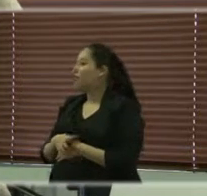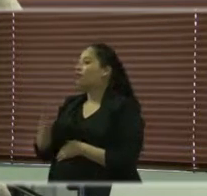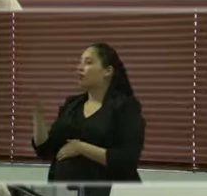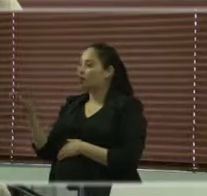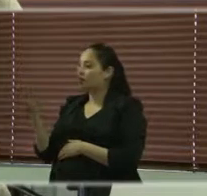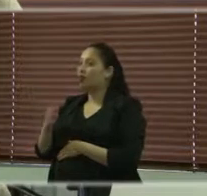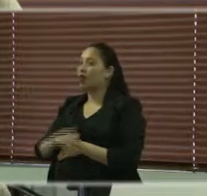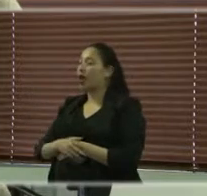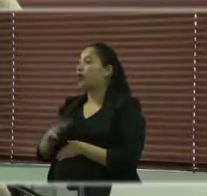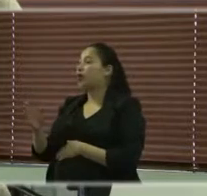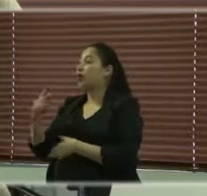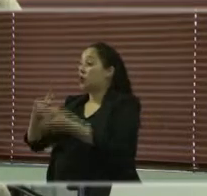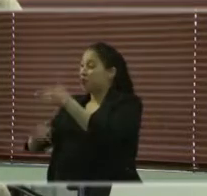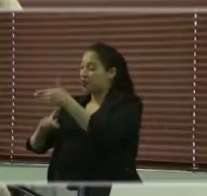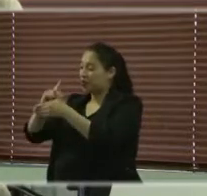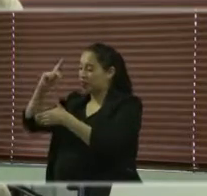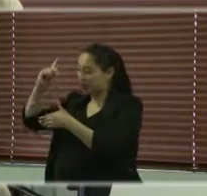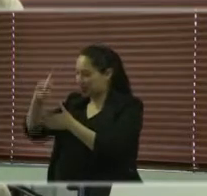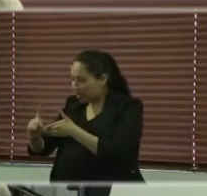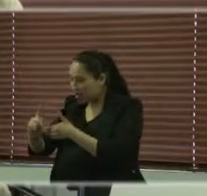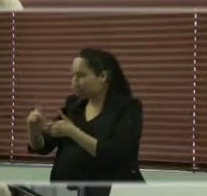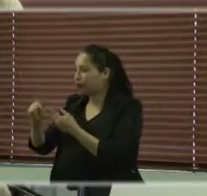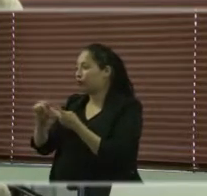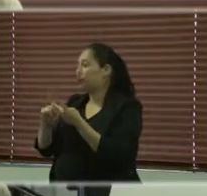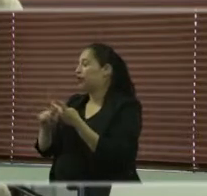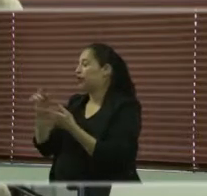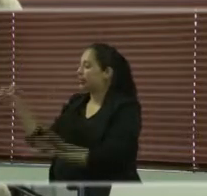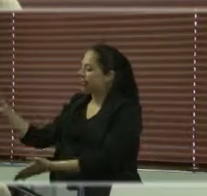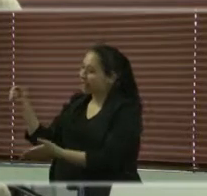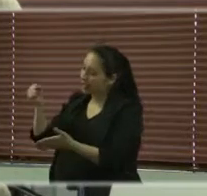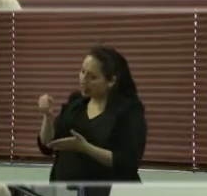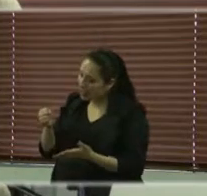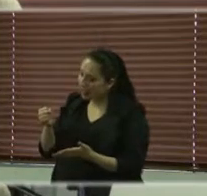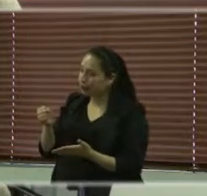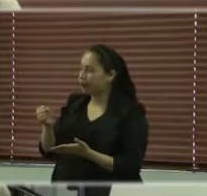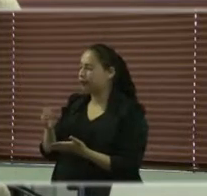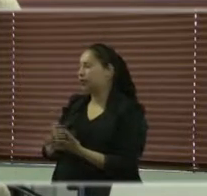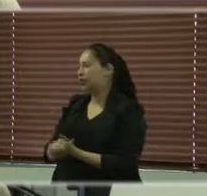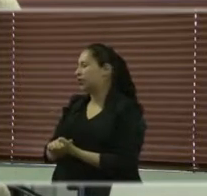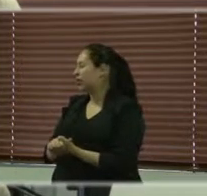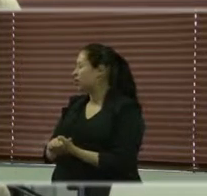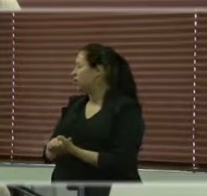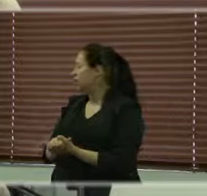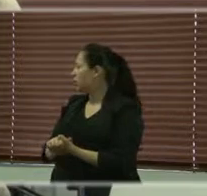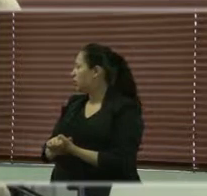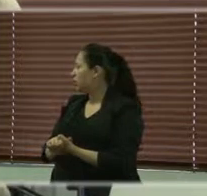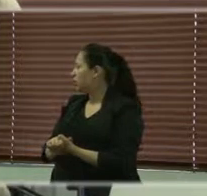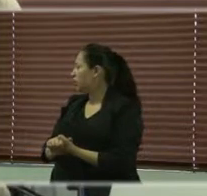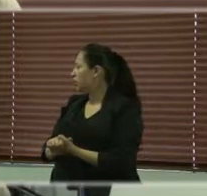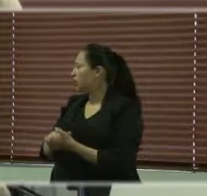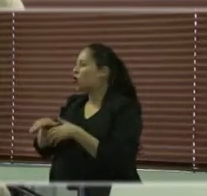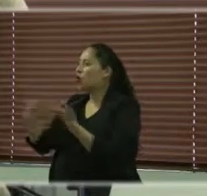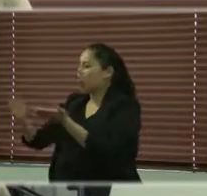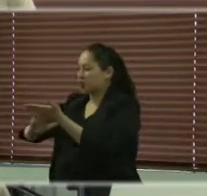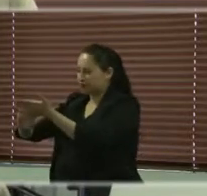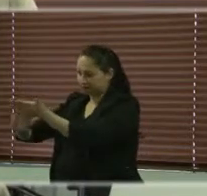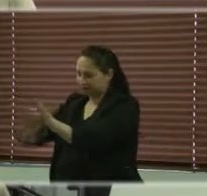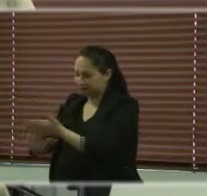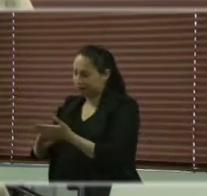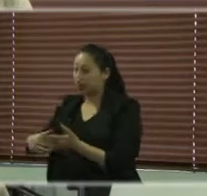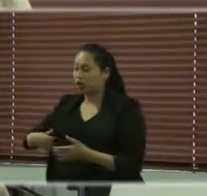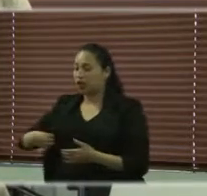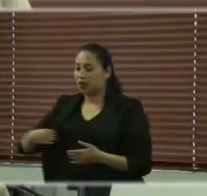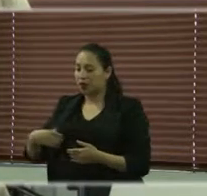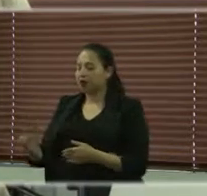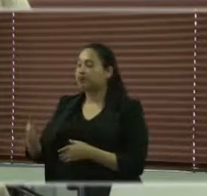y el financiamiento disponible Bueno también a raíz de que fue adoptada la convención y entró en